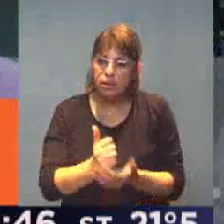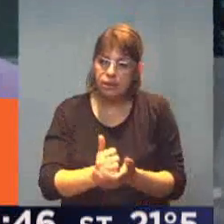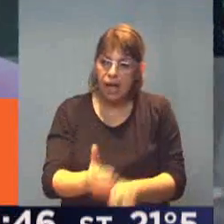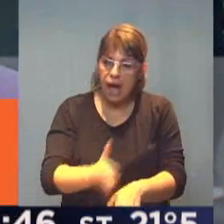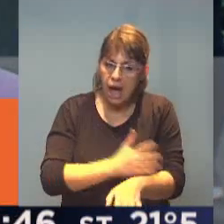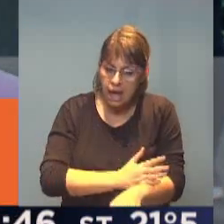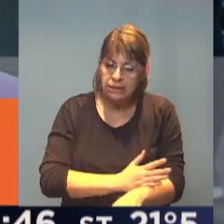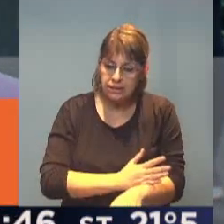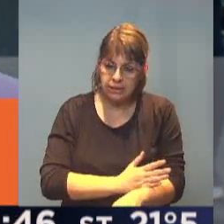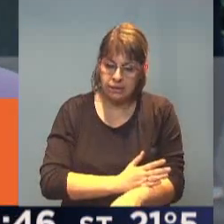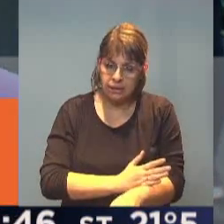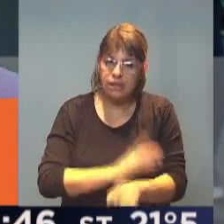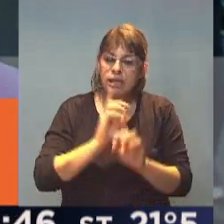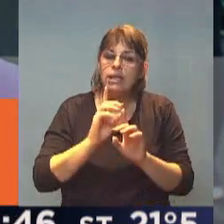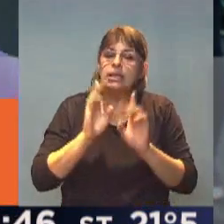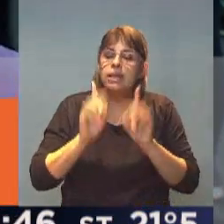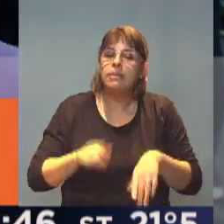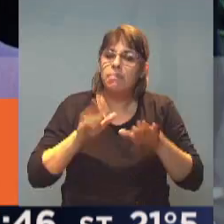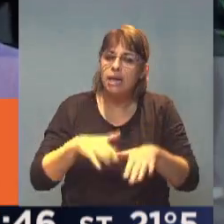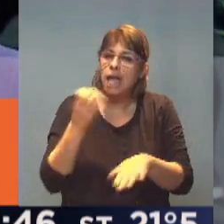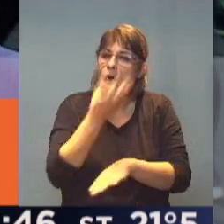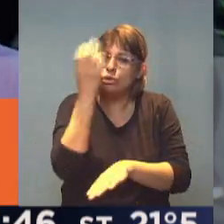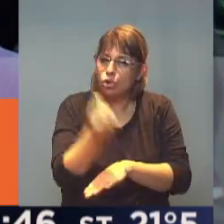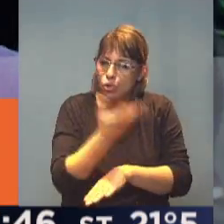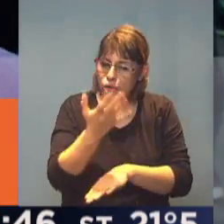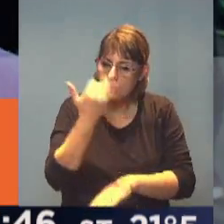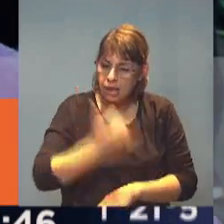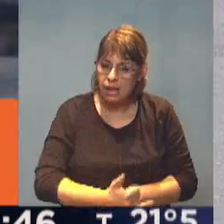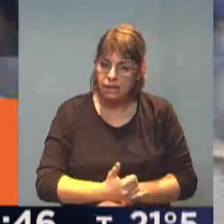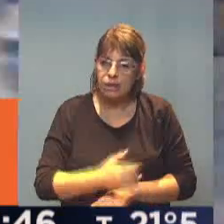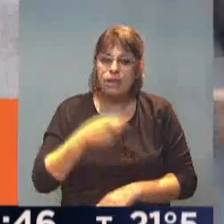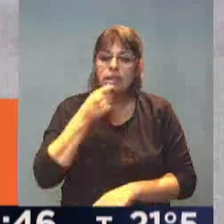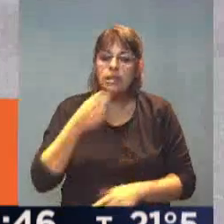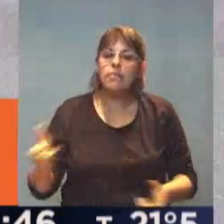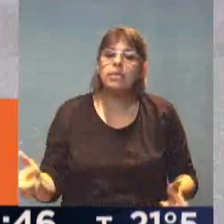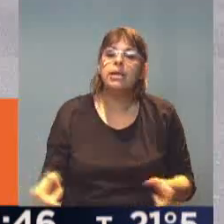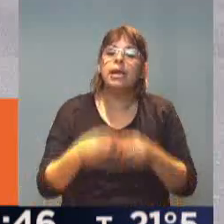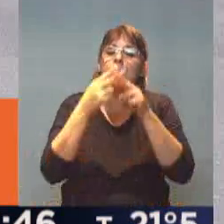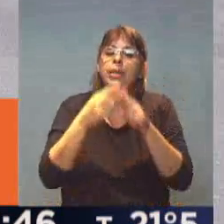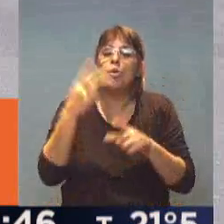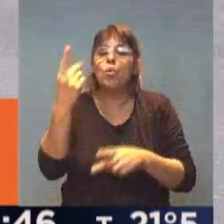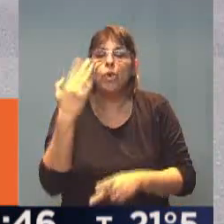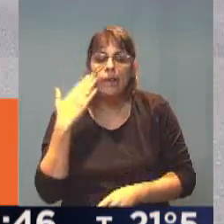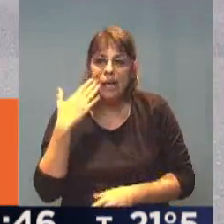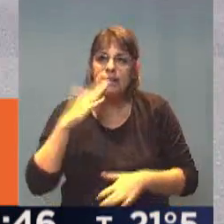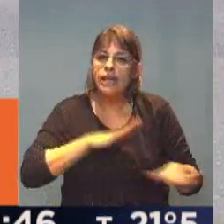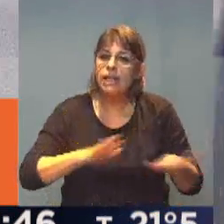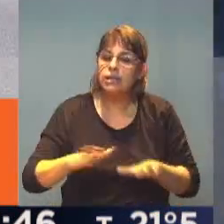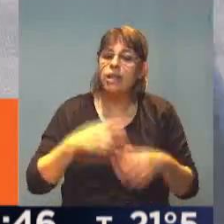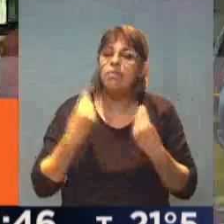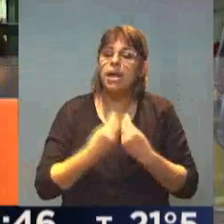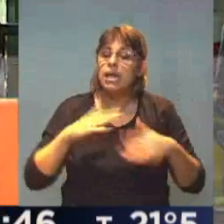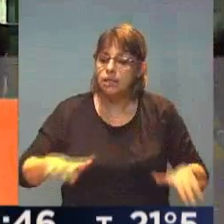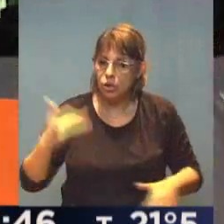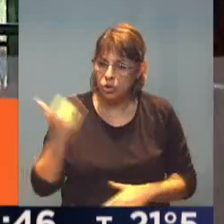previa a la vigilia, en realidad, y a la marcha de antorchas. En general, nos solemos encontrar desde la 1 de la tarde, más o menos, con actividades para niños. Hicimos